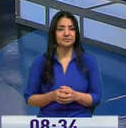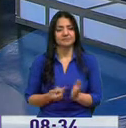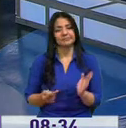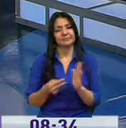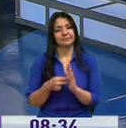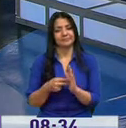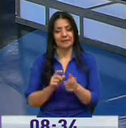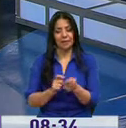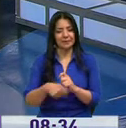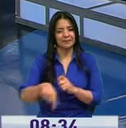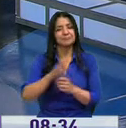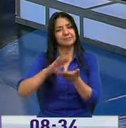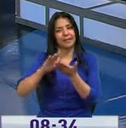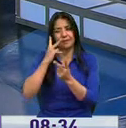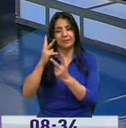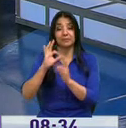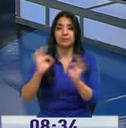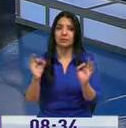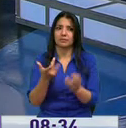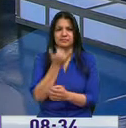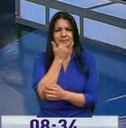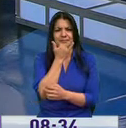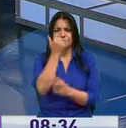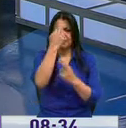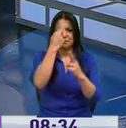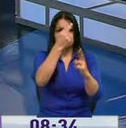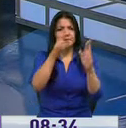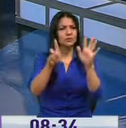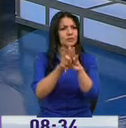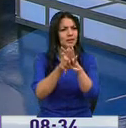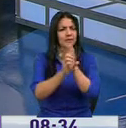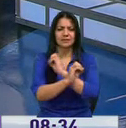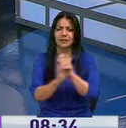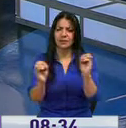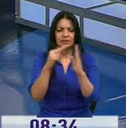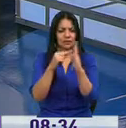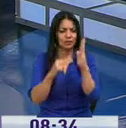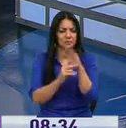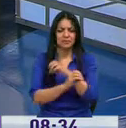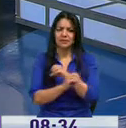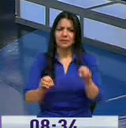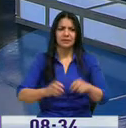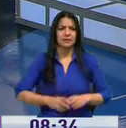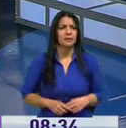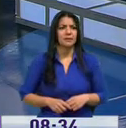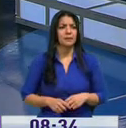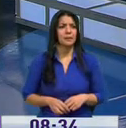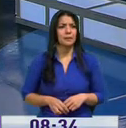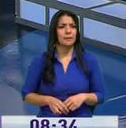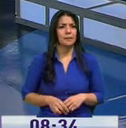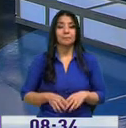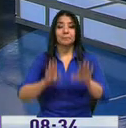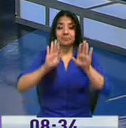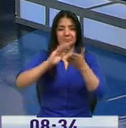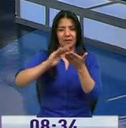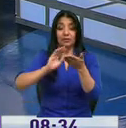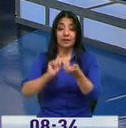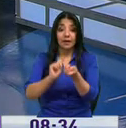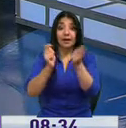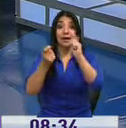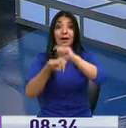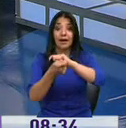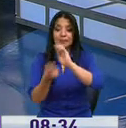horror. O sea, el irrespeto a todo, ¿no? Oye, estoy cambiándome porque